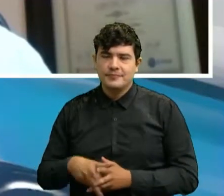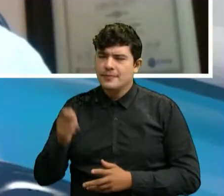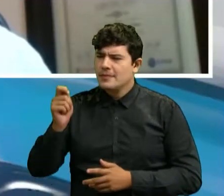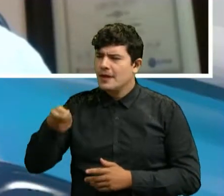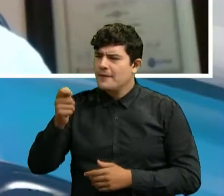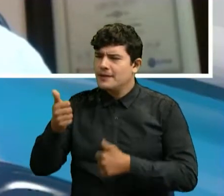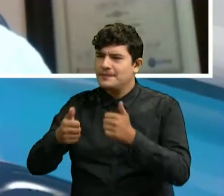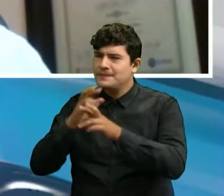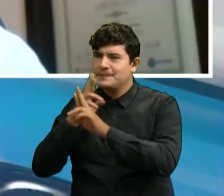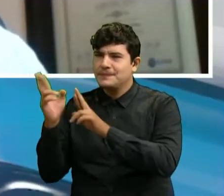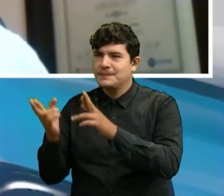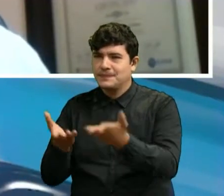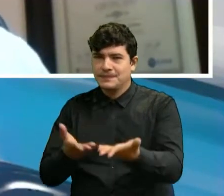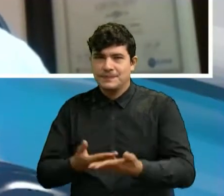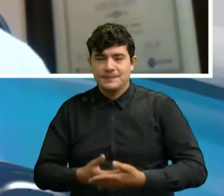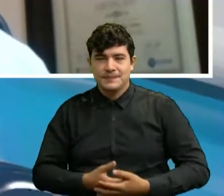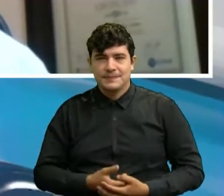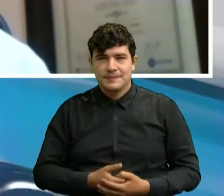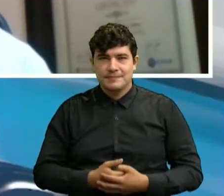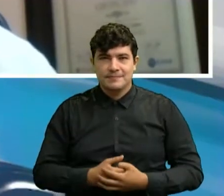¿qué le respondemos a nuestro televidente?